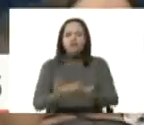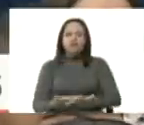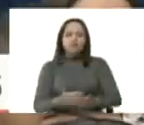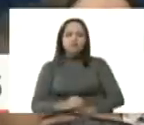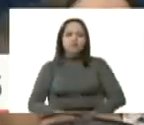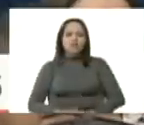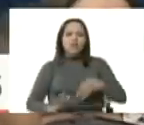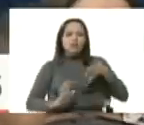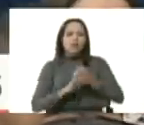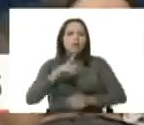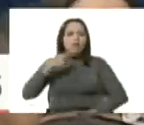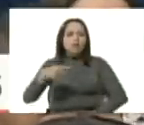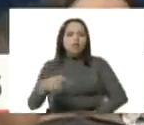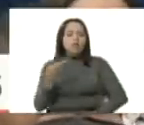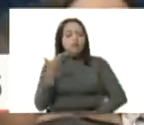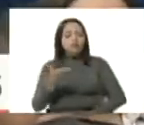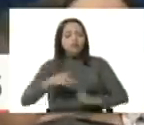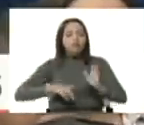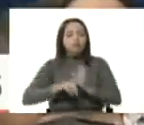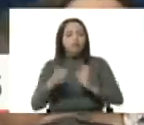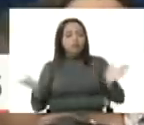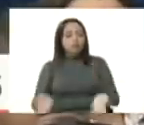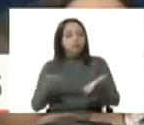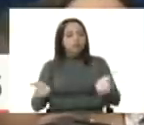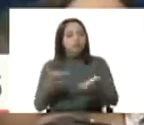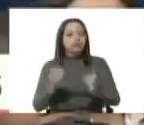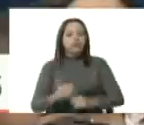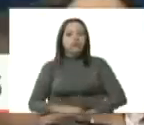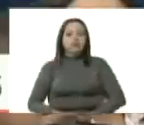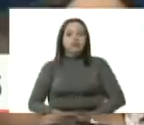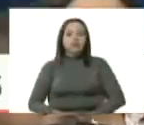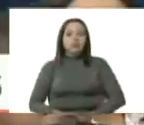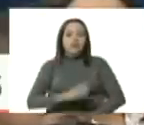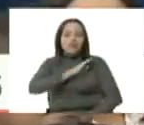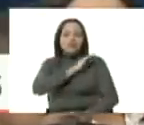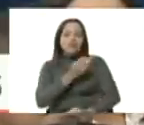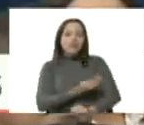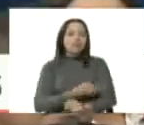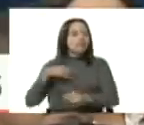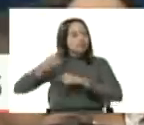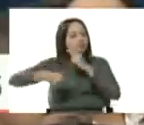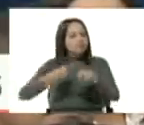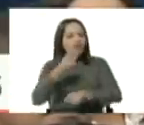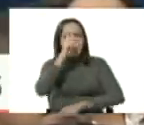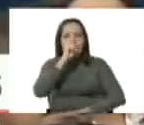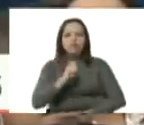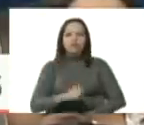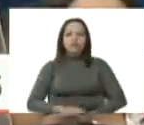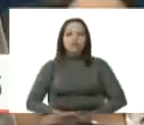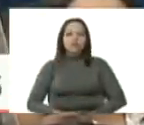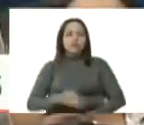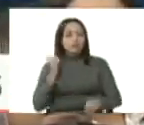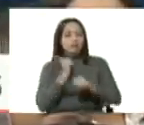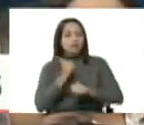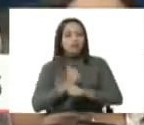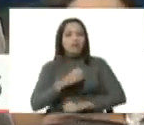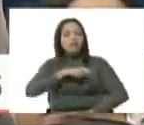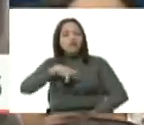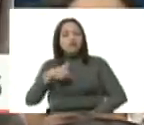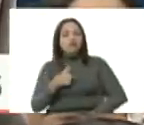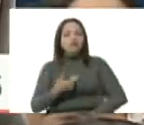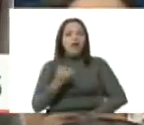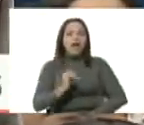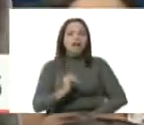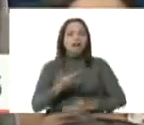de las políticas que usted ha venido lanzando y que ha venido fortaleciendo durante estos años de gestión, y bueno, nosotros estamos en todo